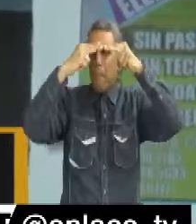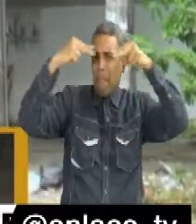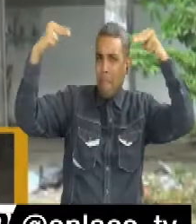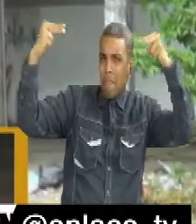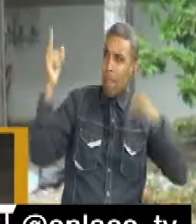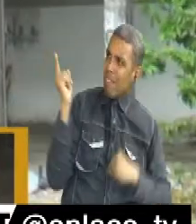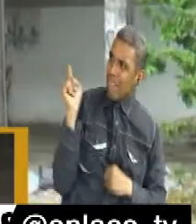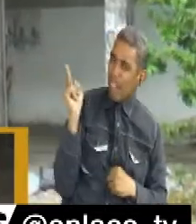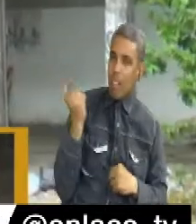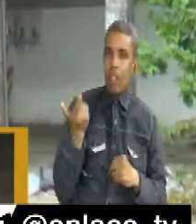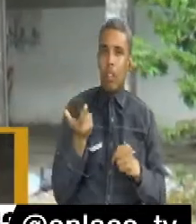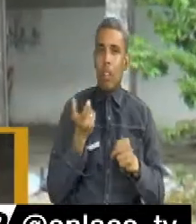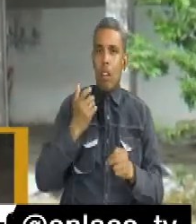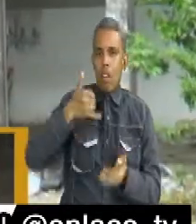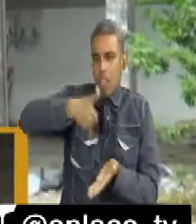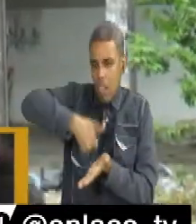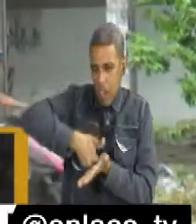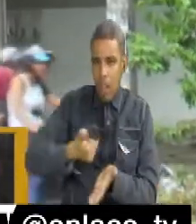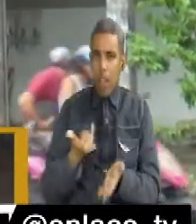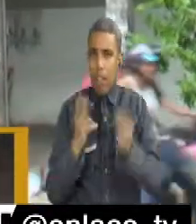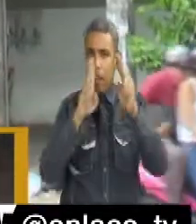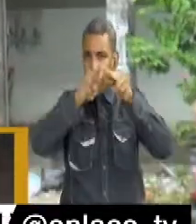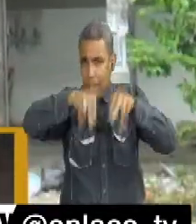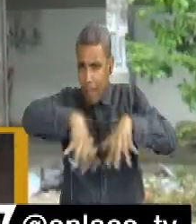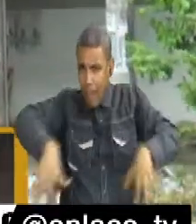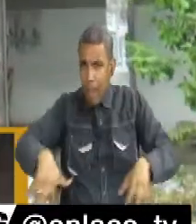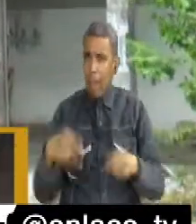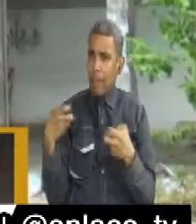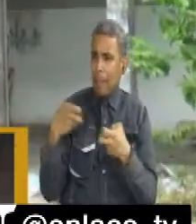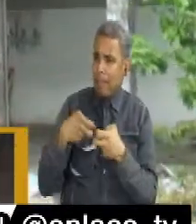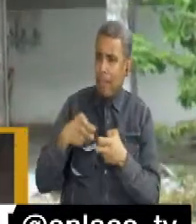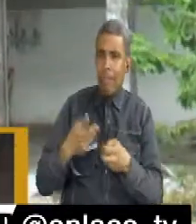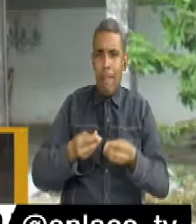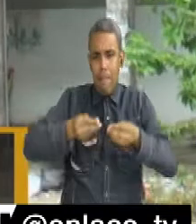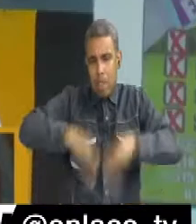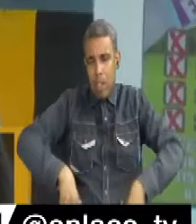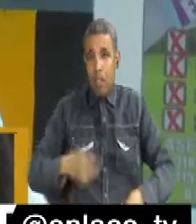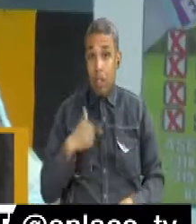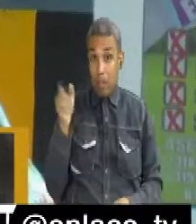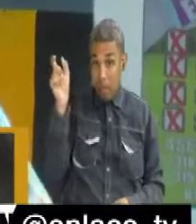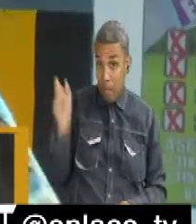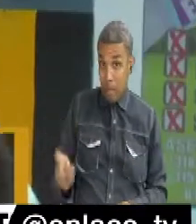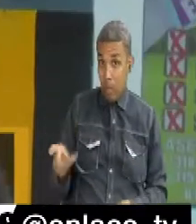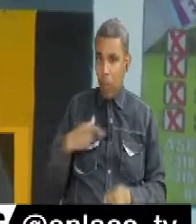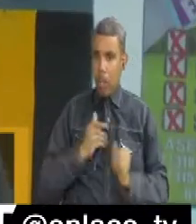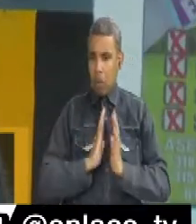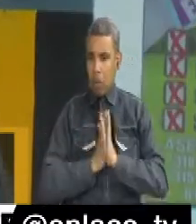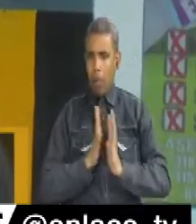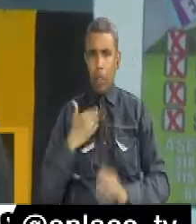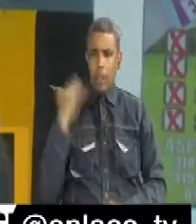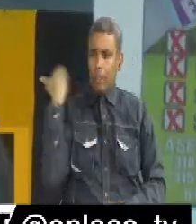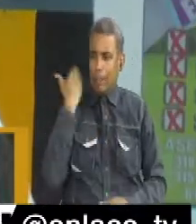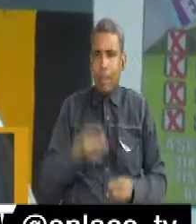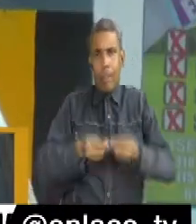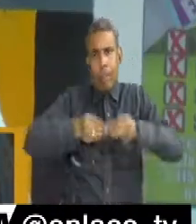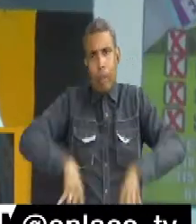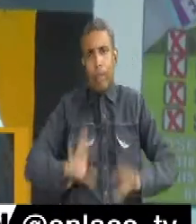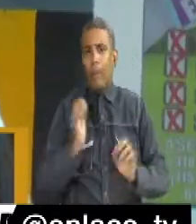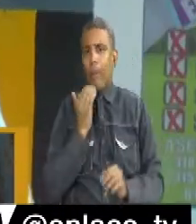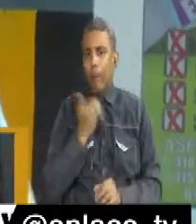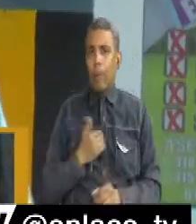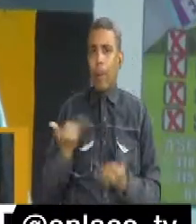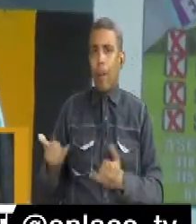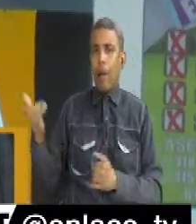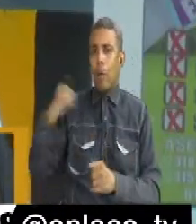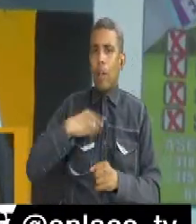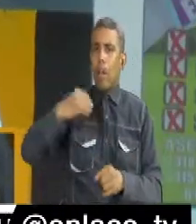todo. El afectado asegura que este daño solo le genera pérdidas. Porque ahorita van a quitar todos los servicios, y hasta que no arreglen eso